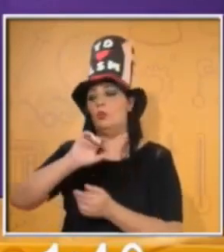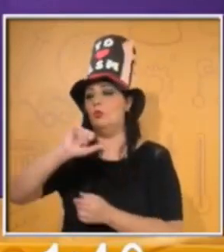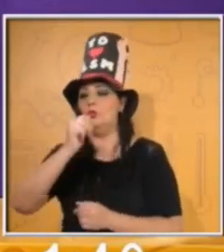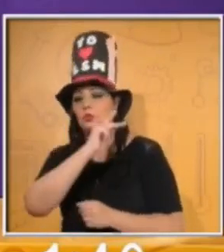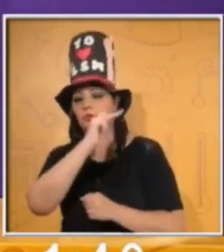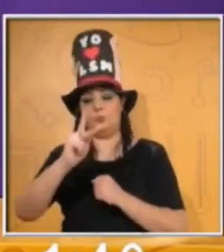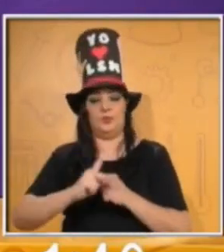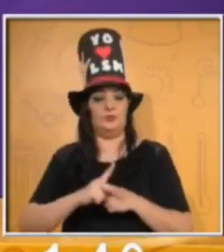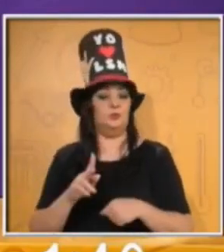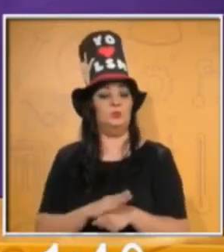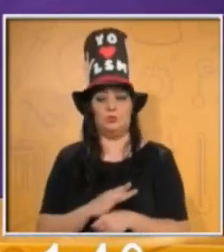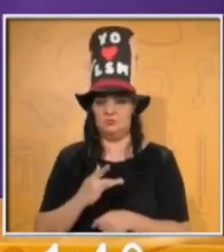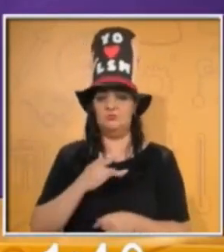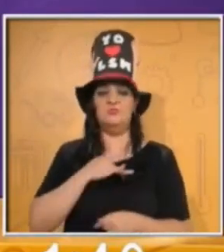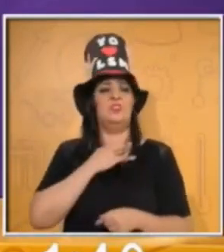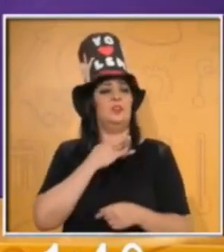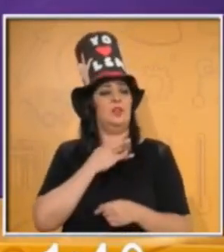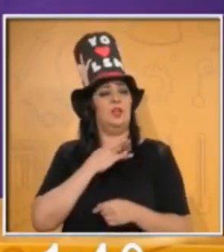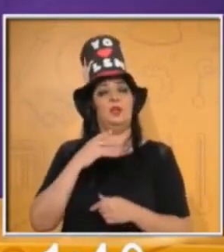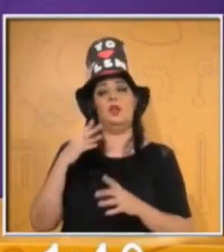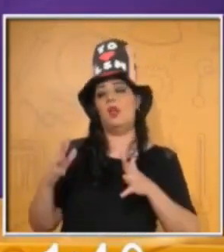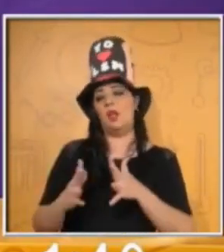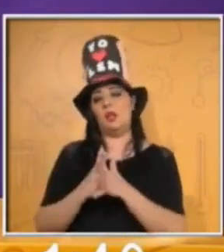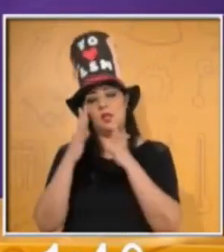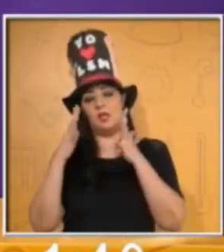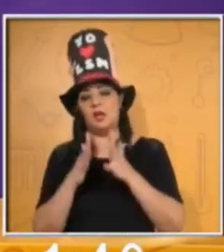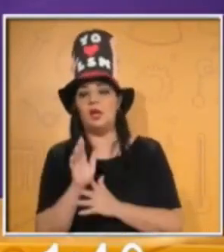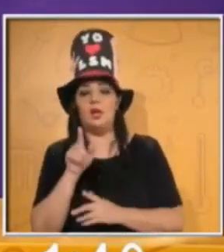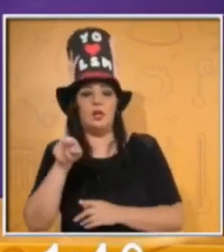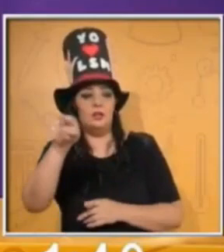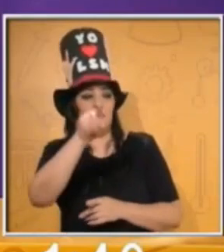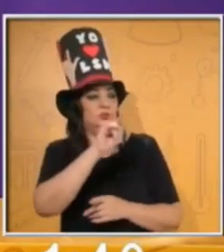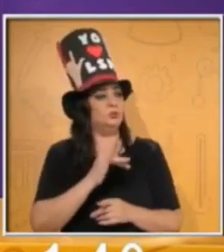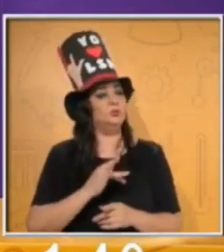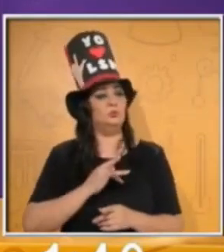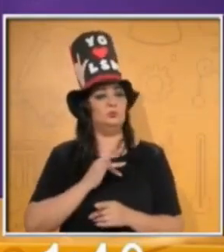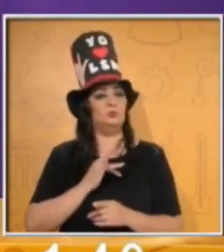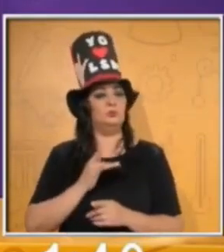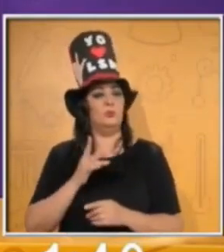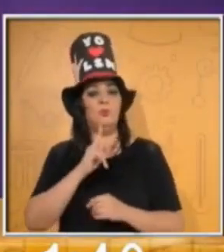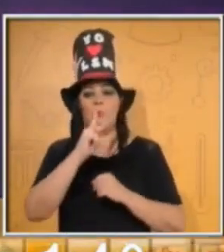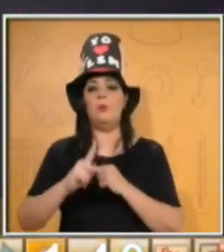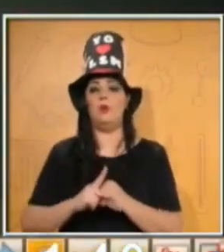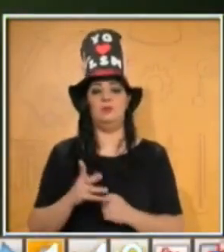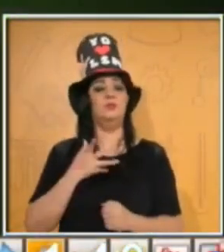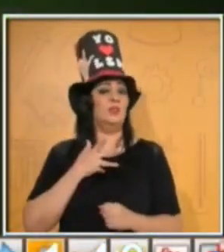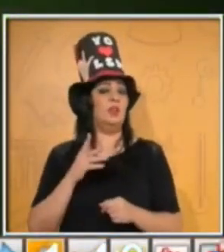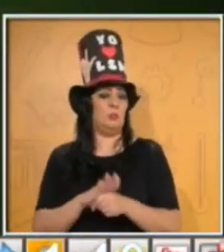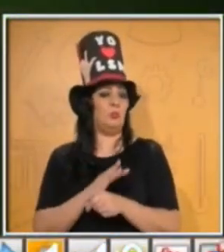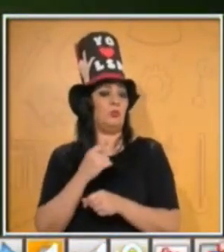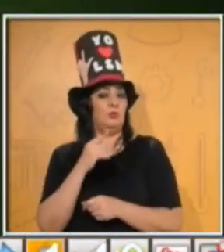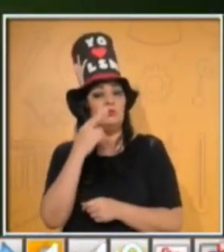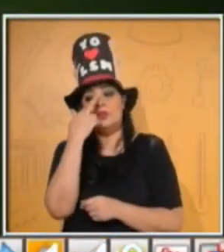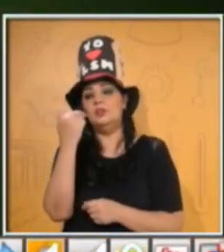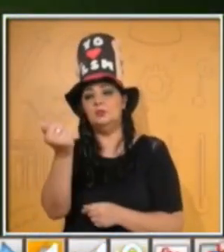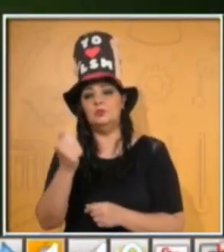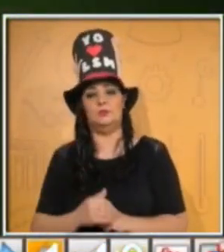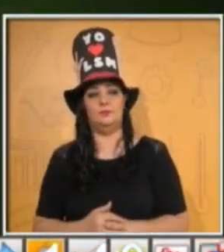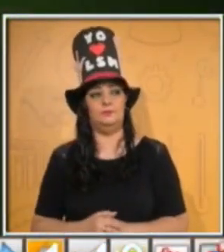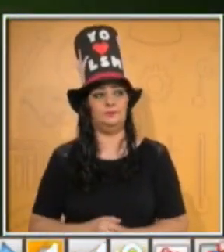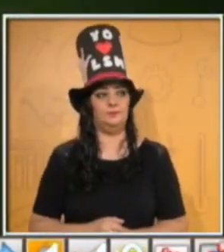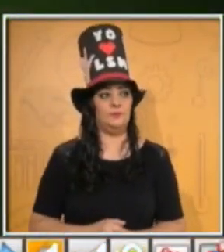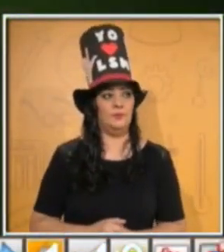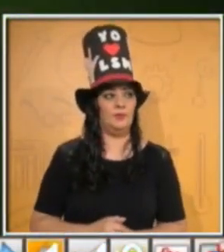convencido de que la guerra en esos países tenía un sentido? Continuamos.